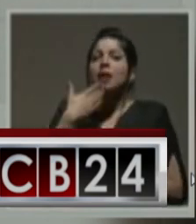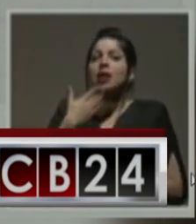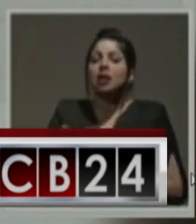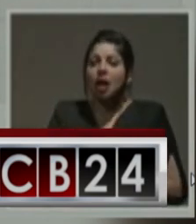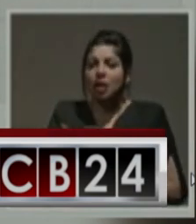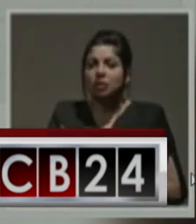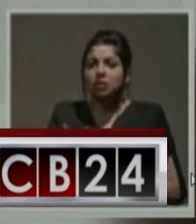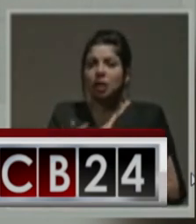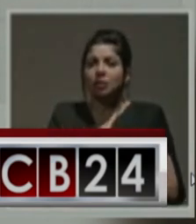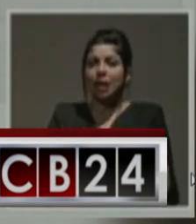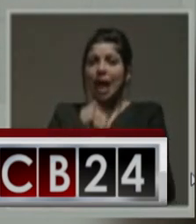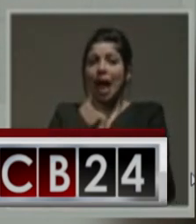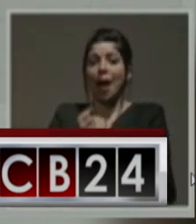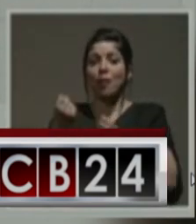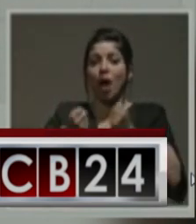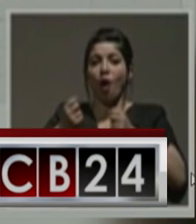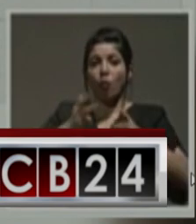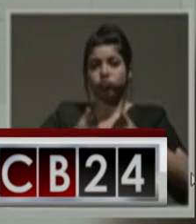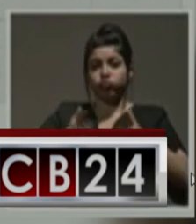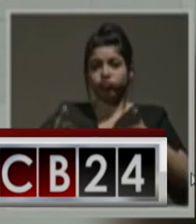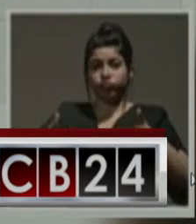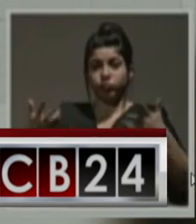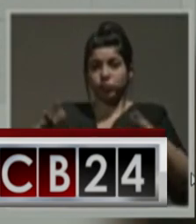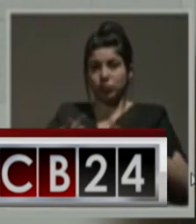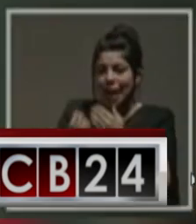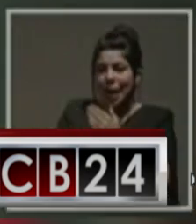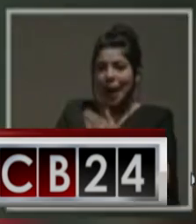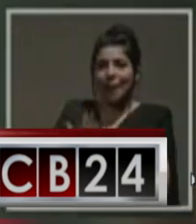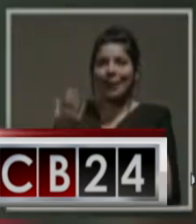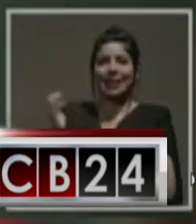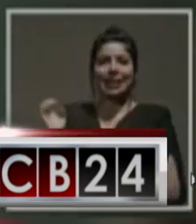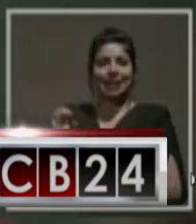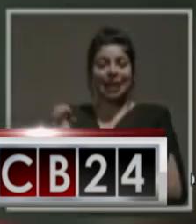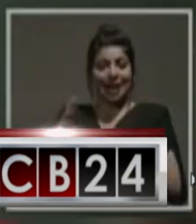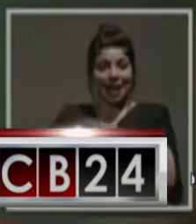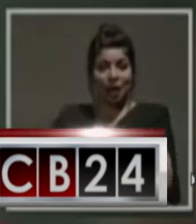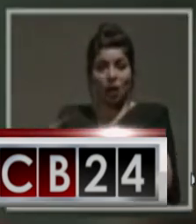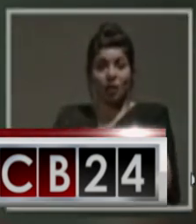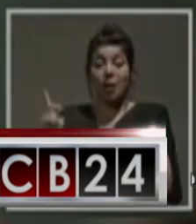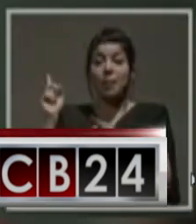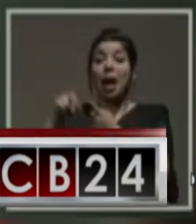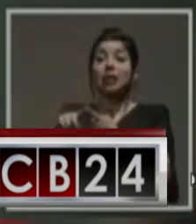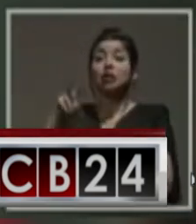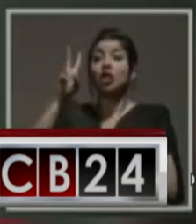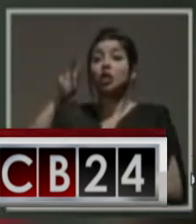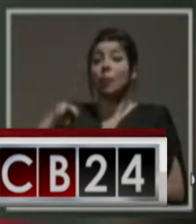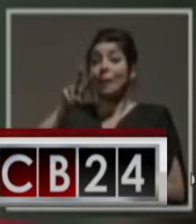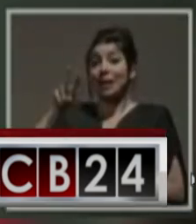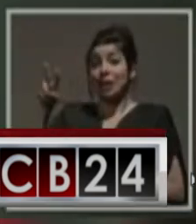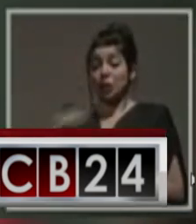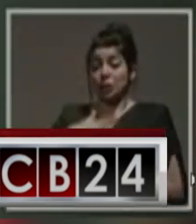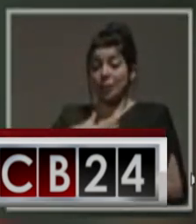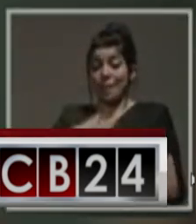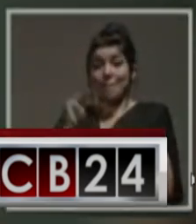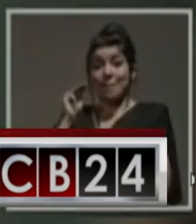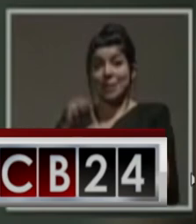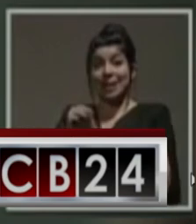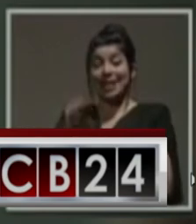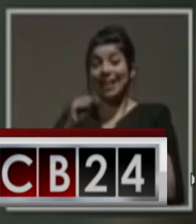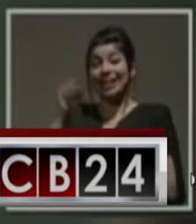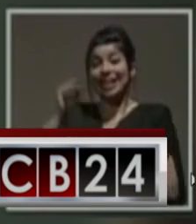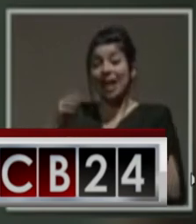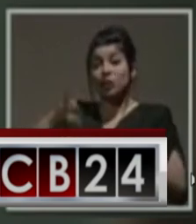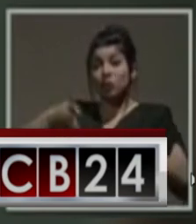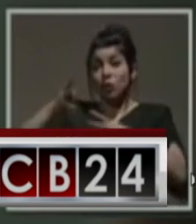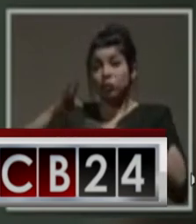al recambio de la flotilla vehicular que ya hemos iniciado. Al 2022, nuestra meta es que la tasa de emisiones